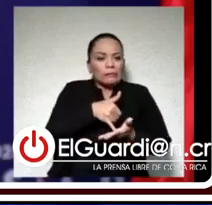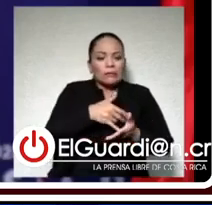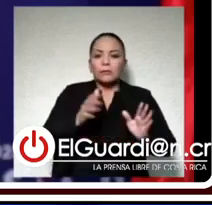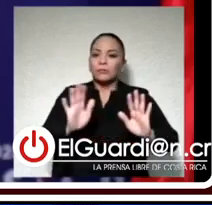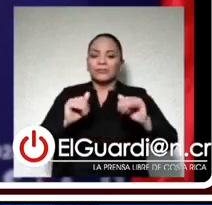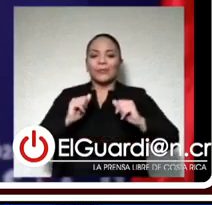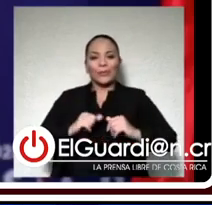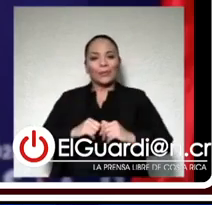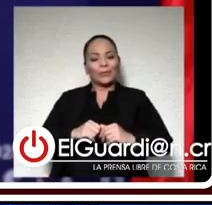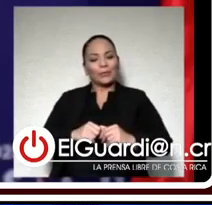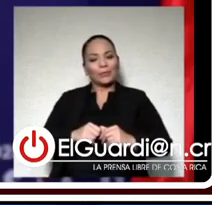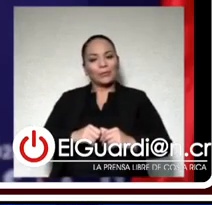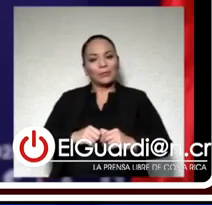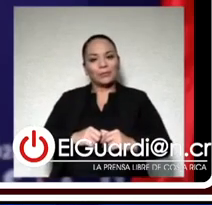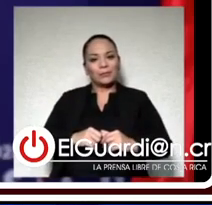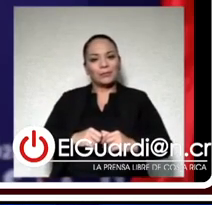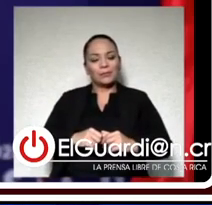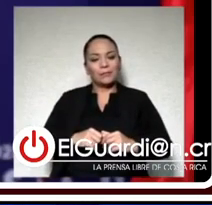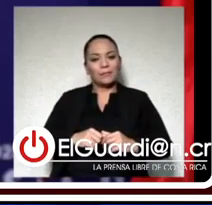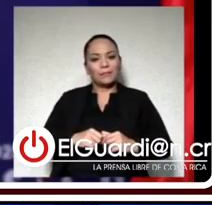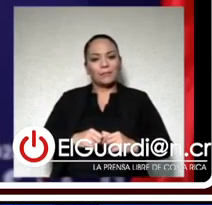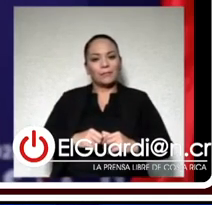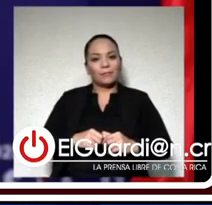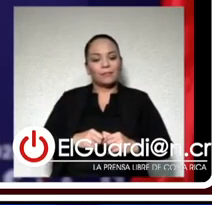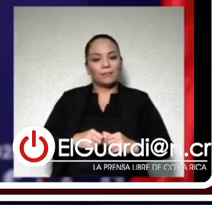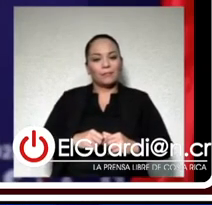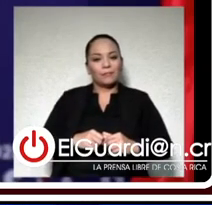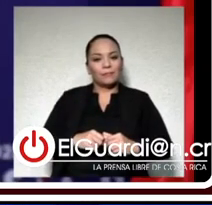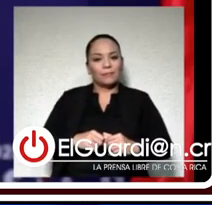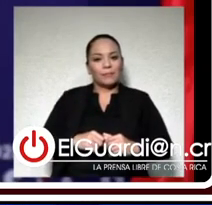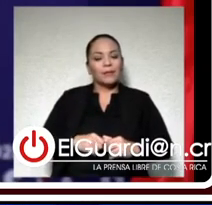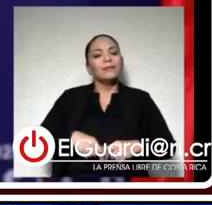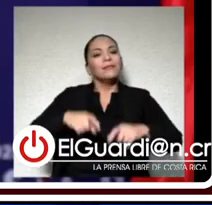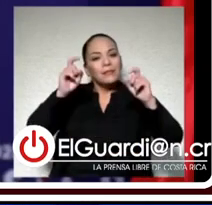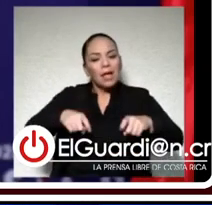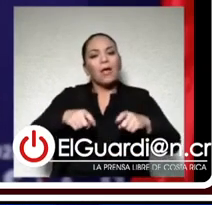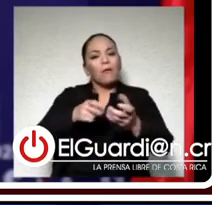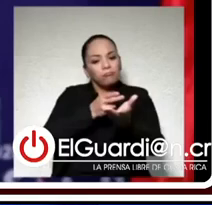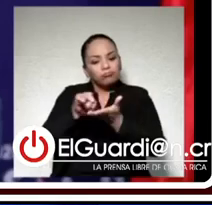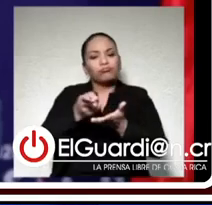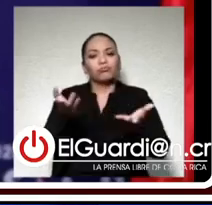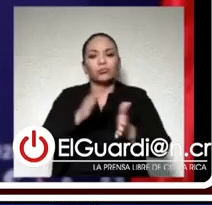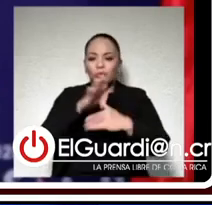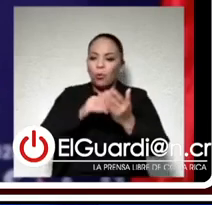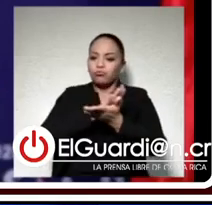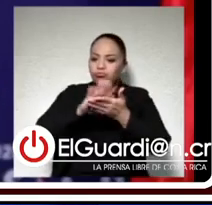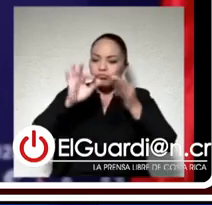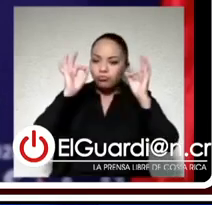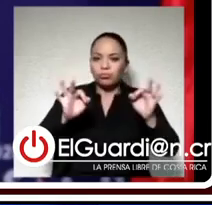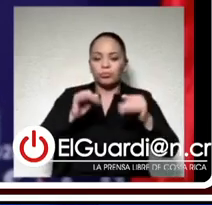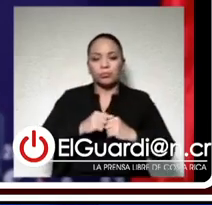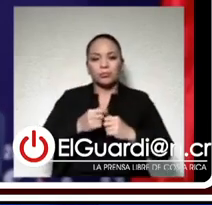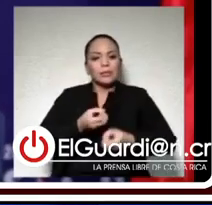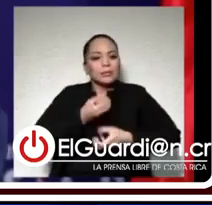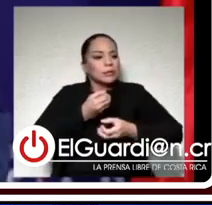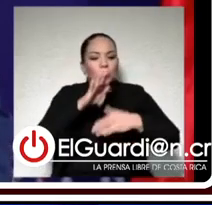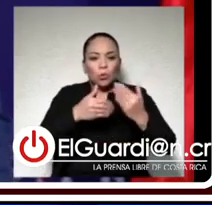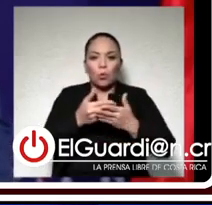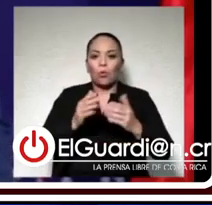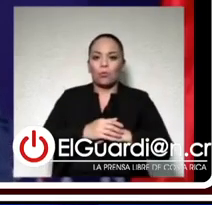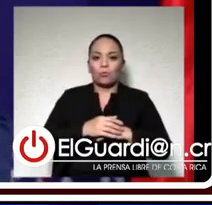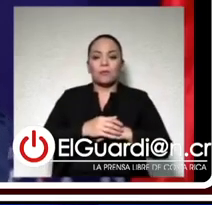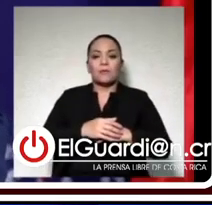un país directo donde la gente se va de los ojos y dice las cosas como son, y en quitarle influencia a grupos